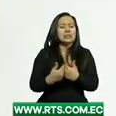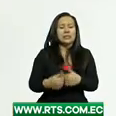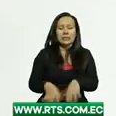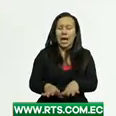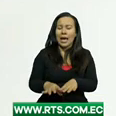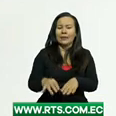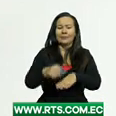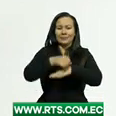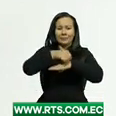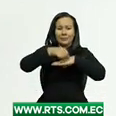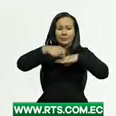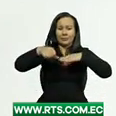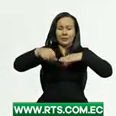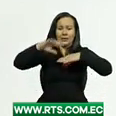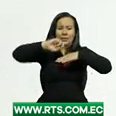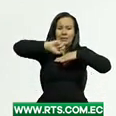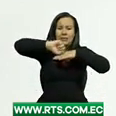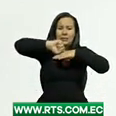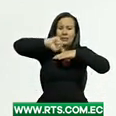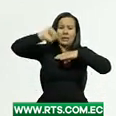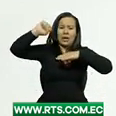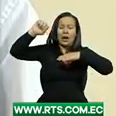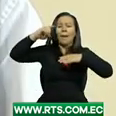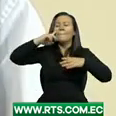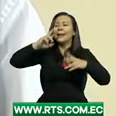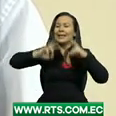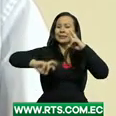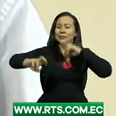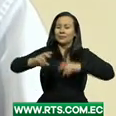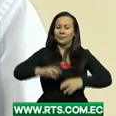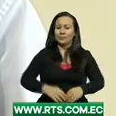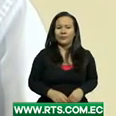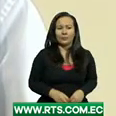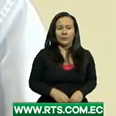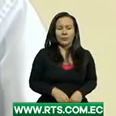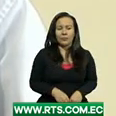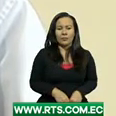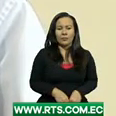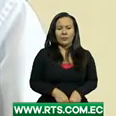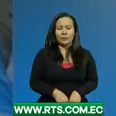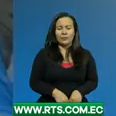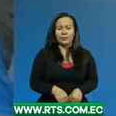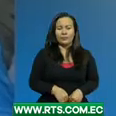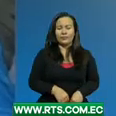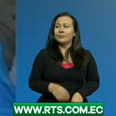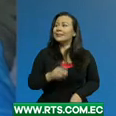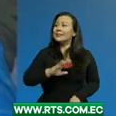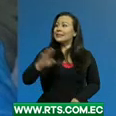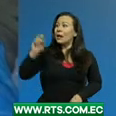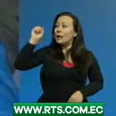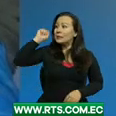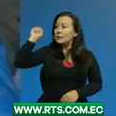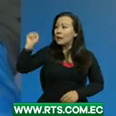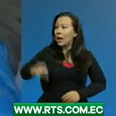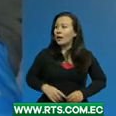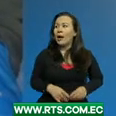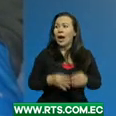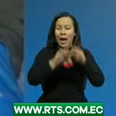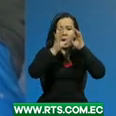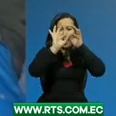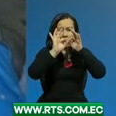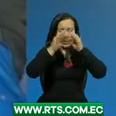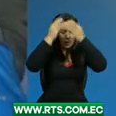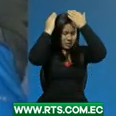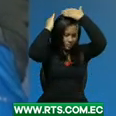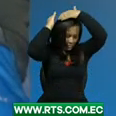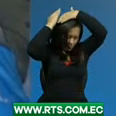hizo una craneotomía al paciente, se le extrajo el cuerpo extraño, se le reparó una de las capas